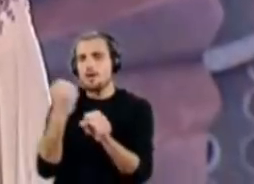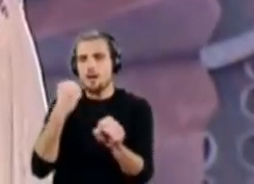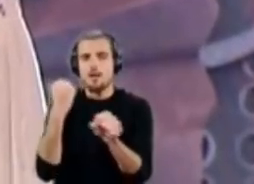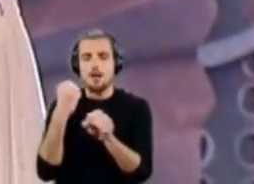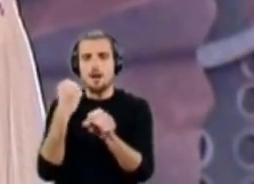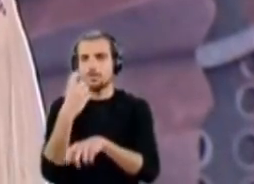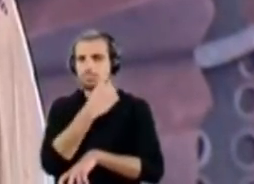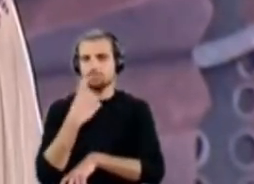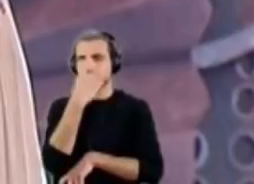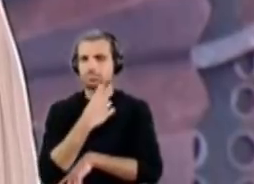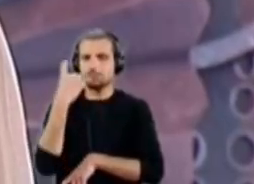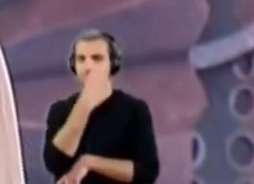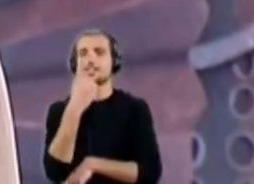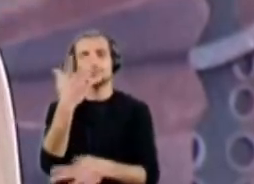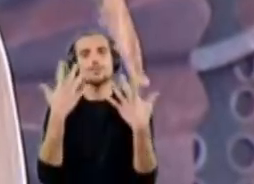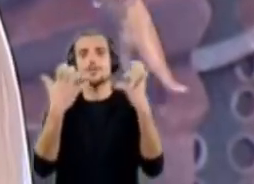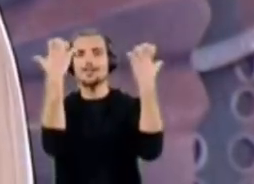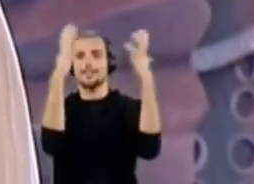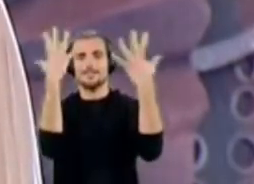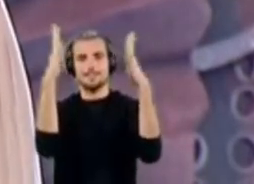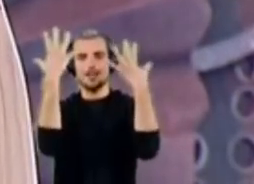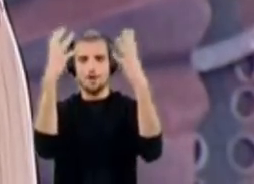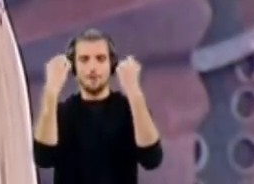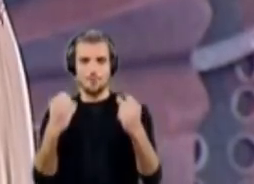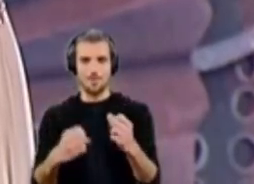Para todos ellos, un fortísimo aplauso.